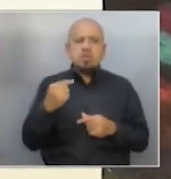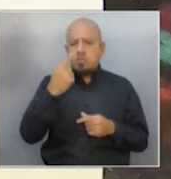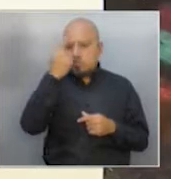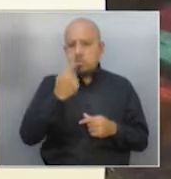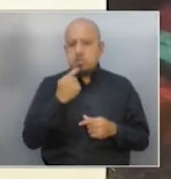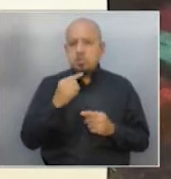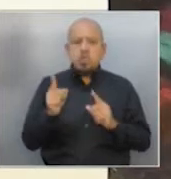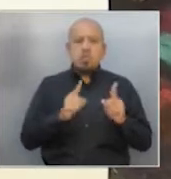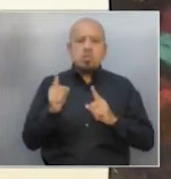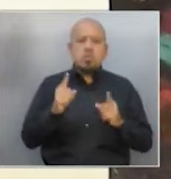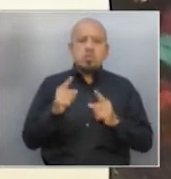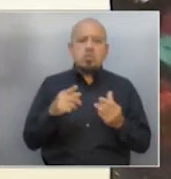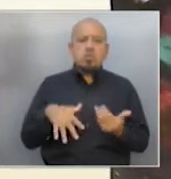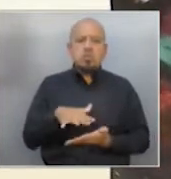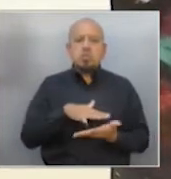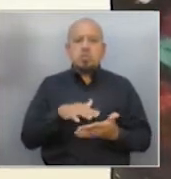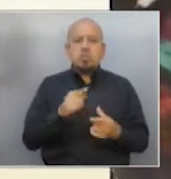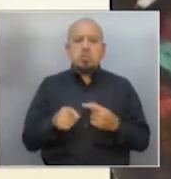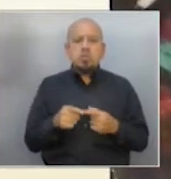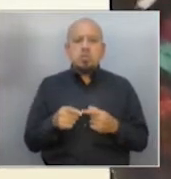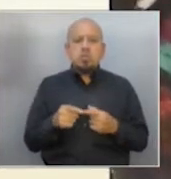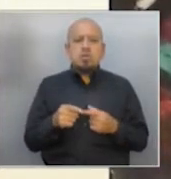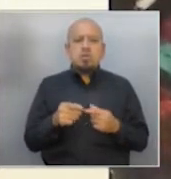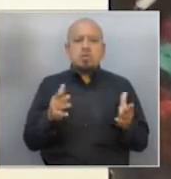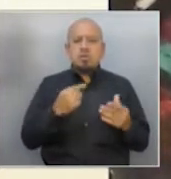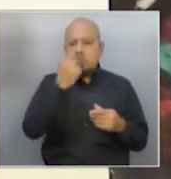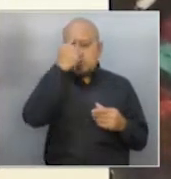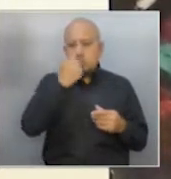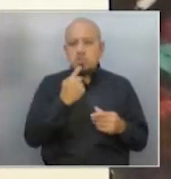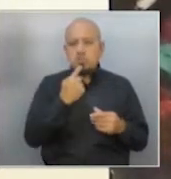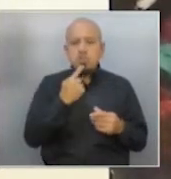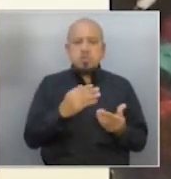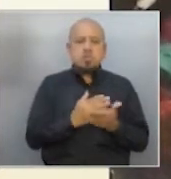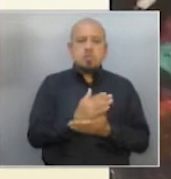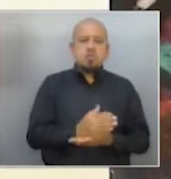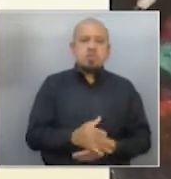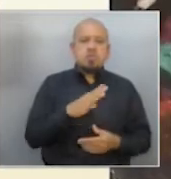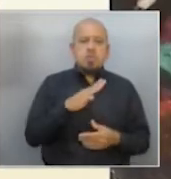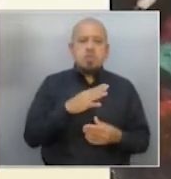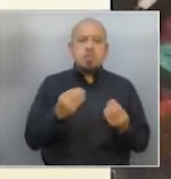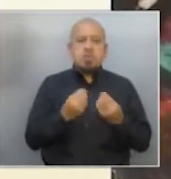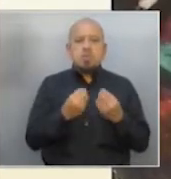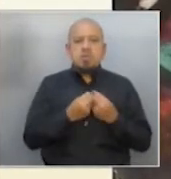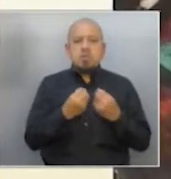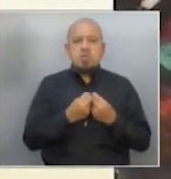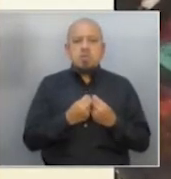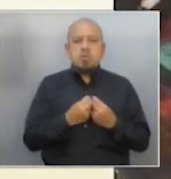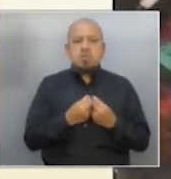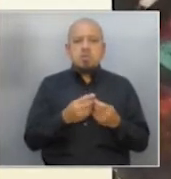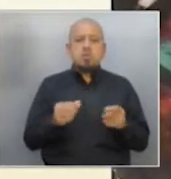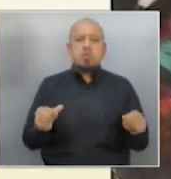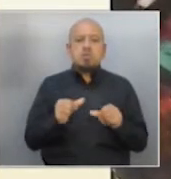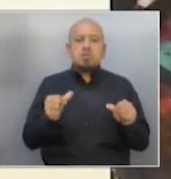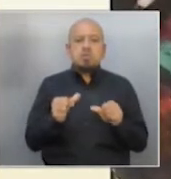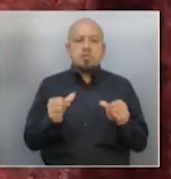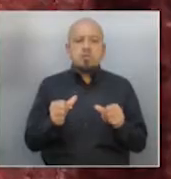algún lugarcito, pensando, pues, normalmente los museos siempre tienen la programación muy llena, muy para adelante. La pandemia también hizo que eso